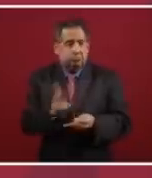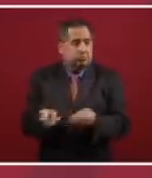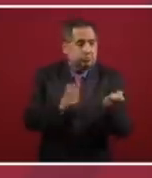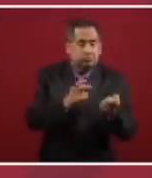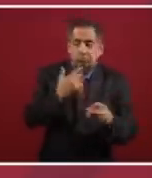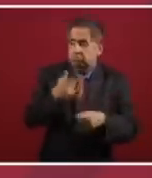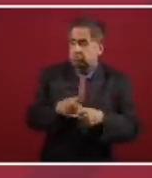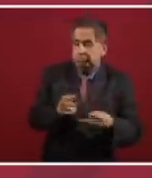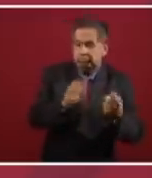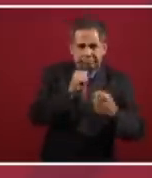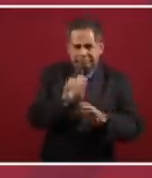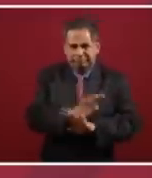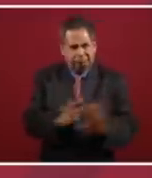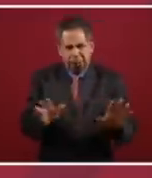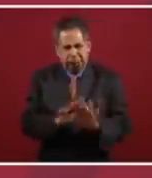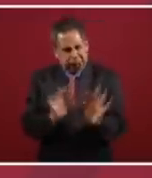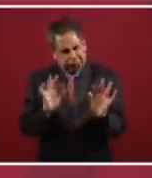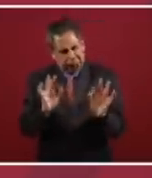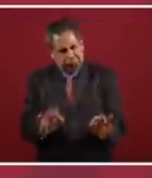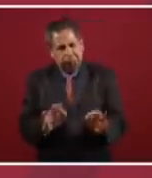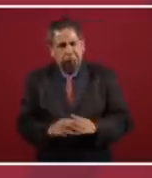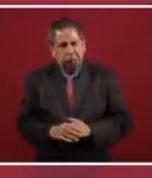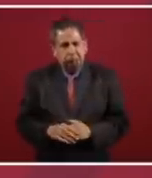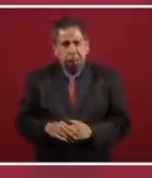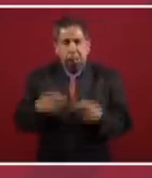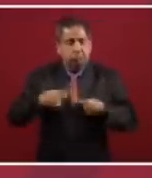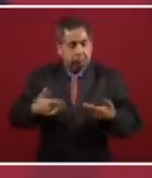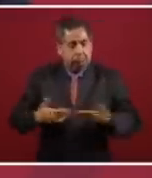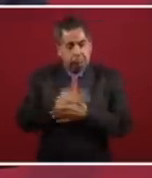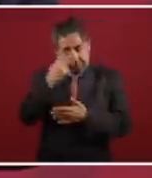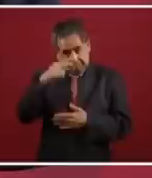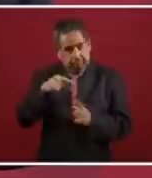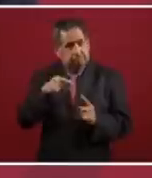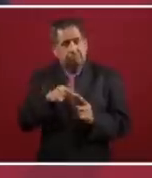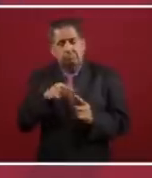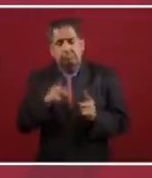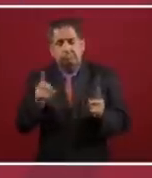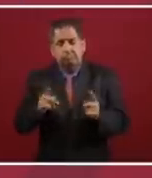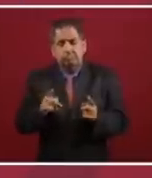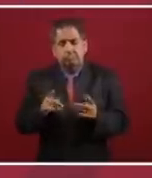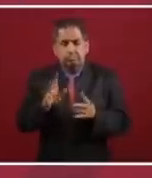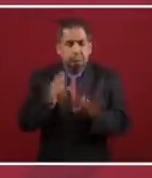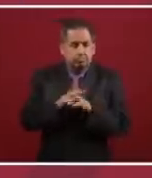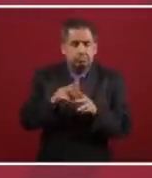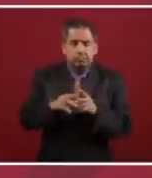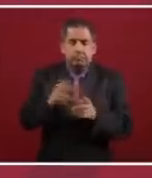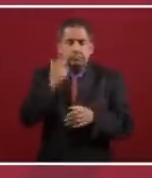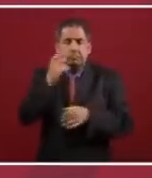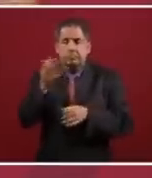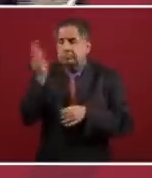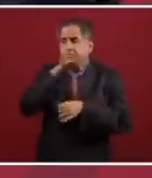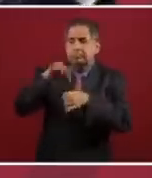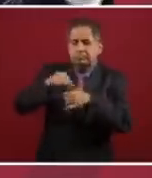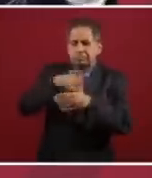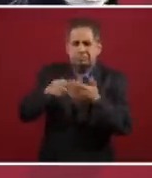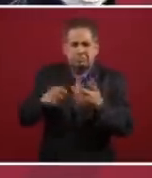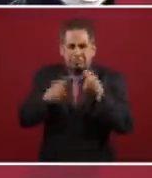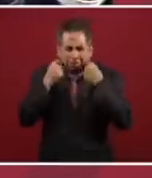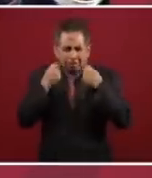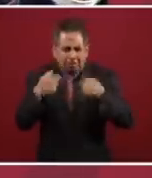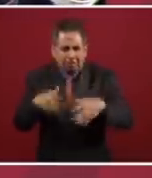huachicolero, si un ciudadano no es mapache electoral, ¿qué le puede